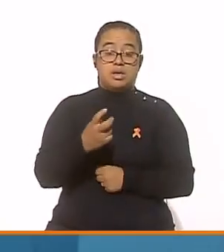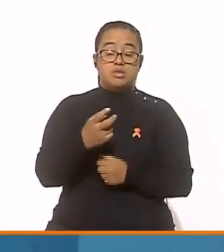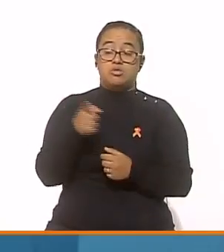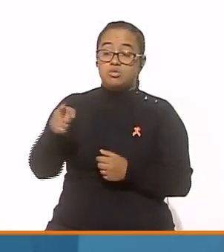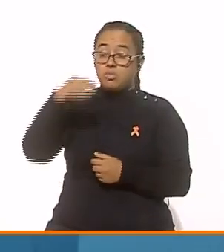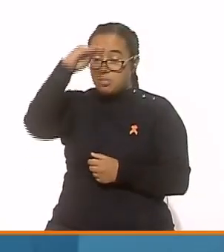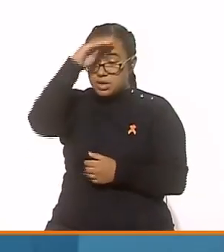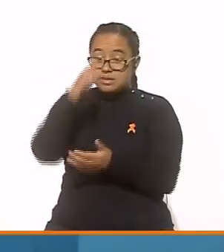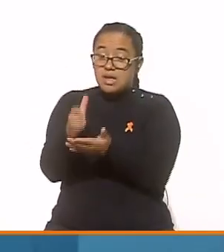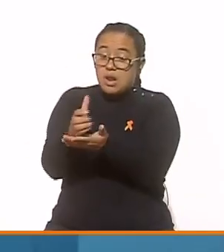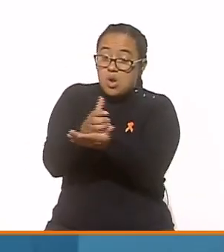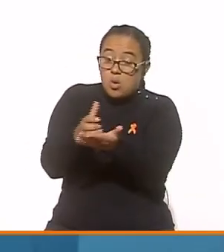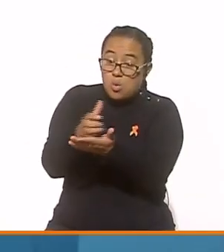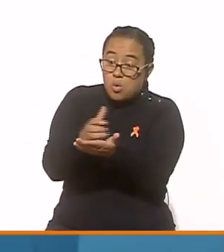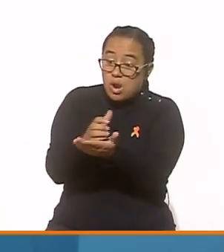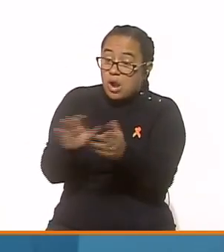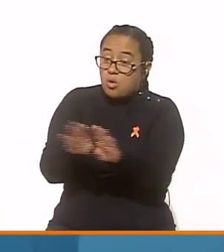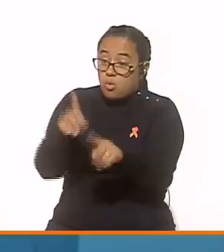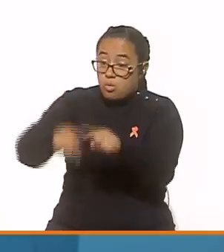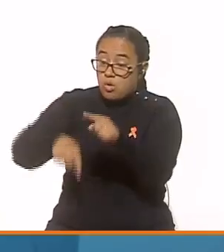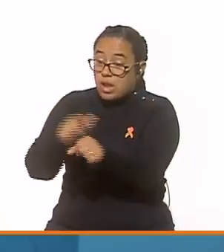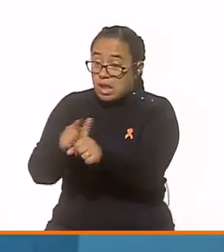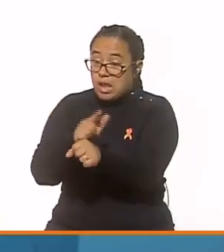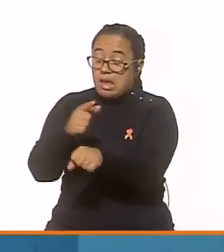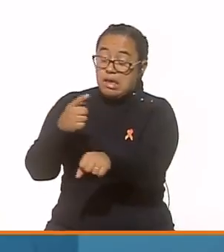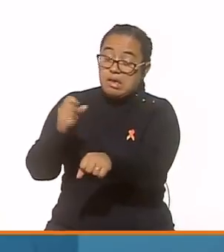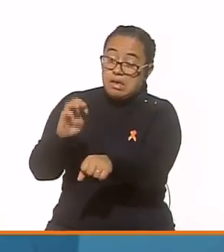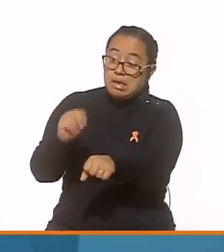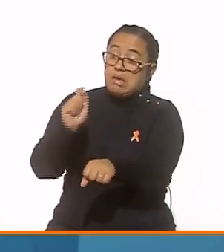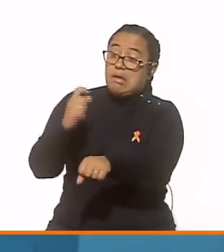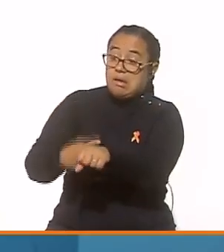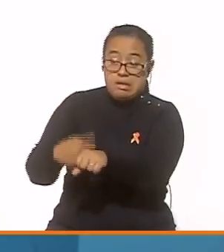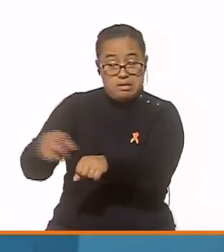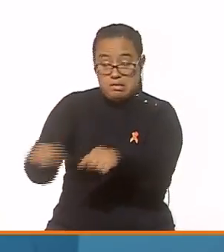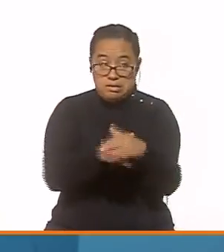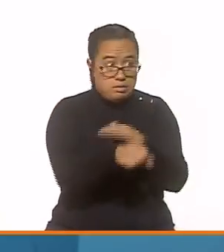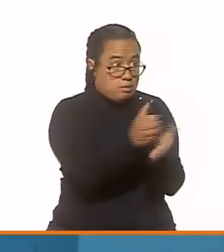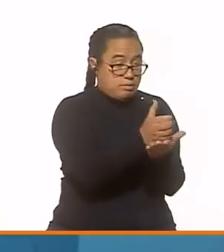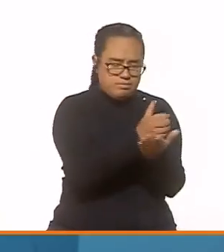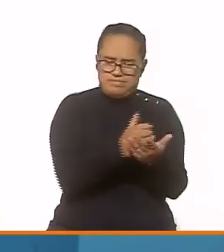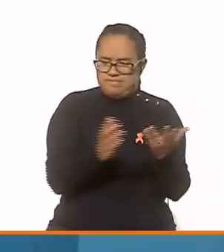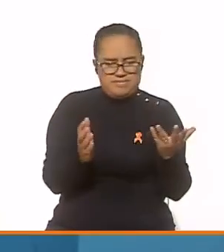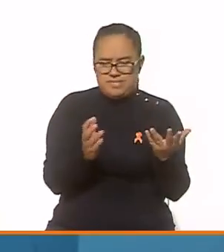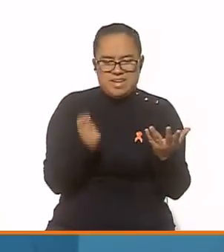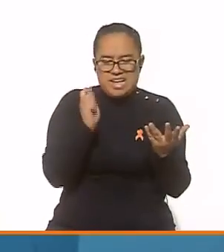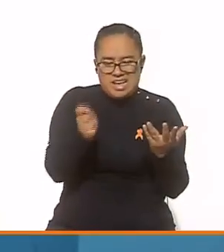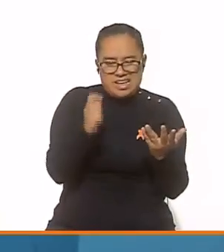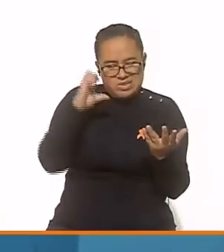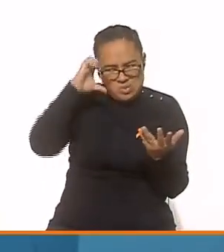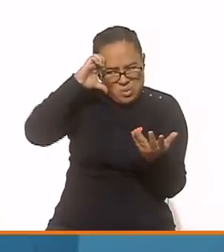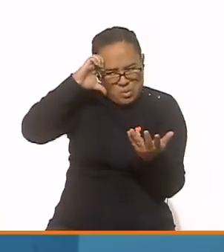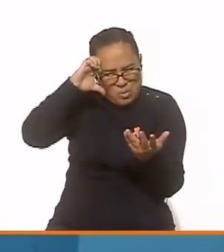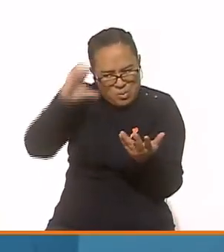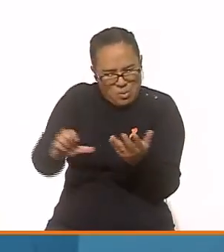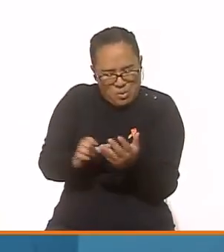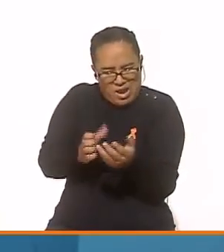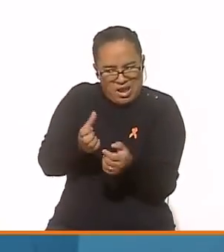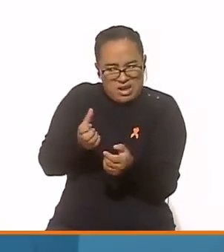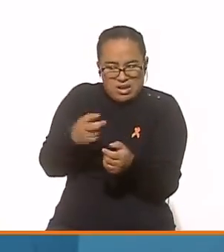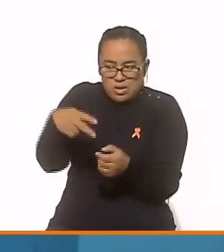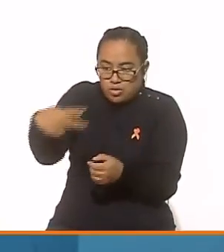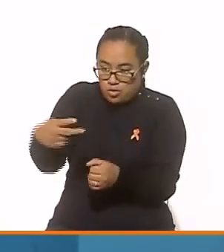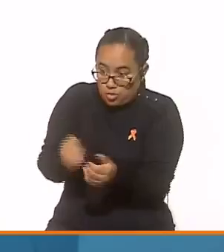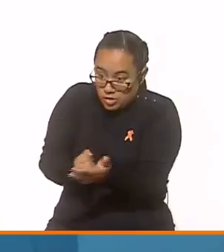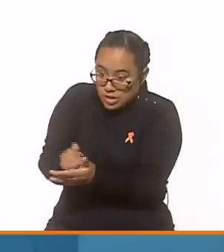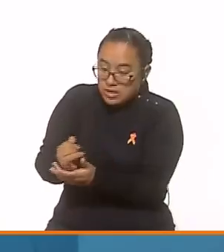curar, entonces decimos que en efecto las terapias de conversión son tortura que intenta minar la voluntad de